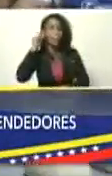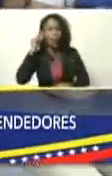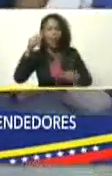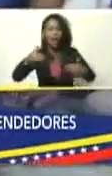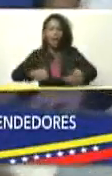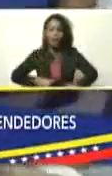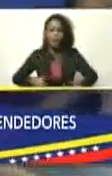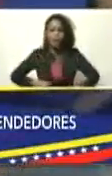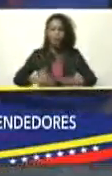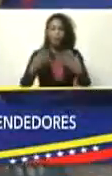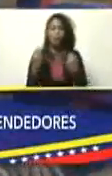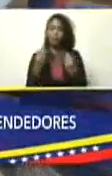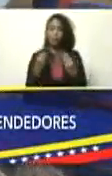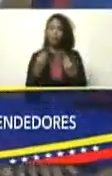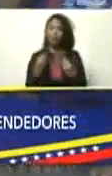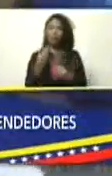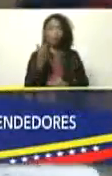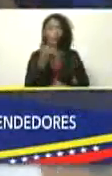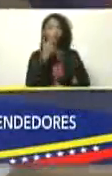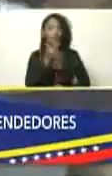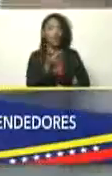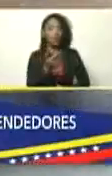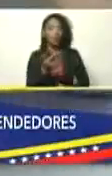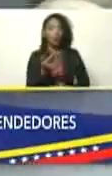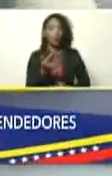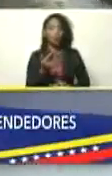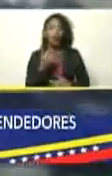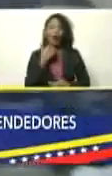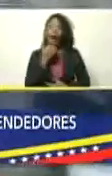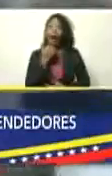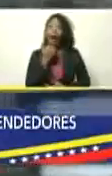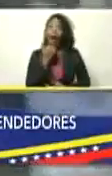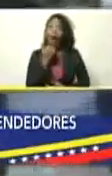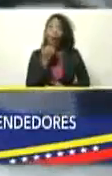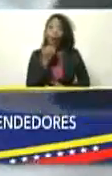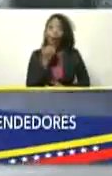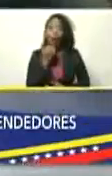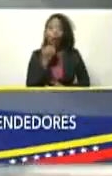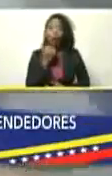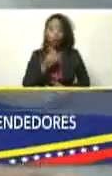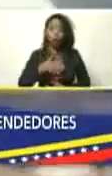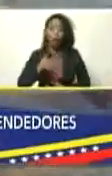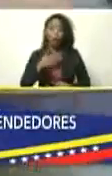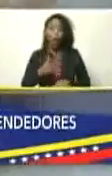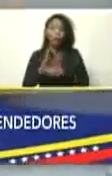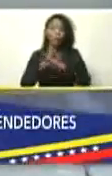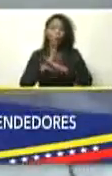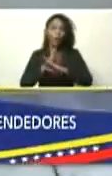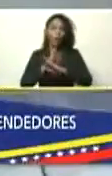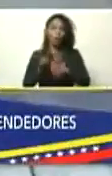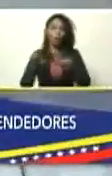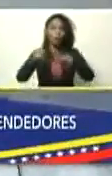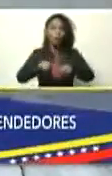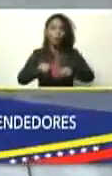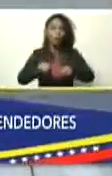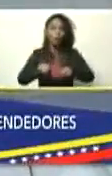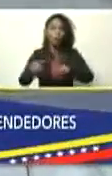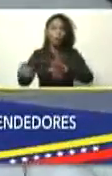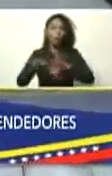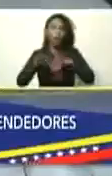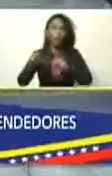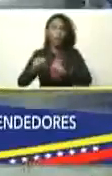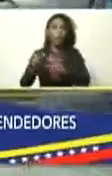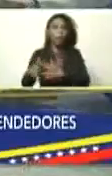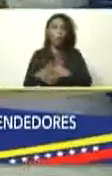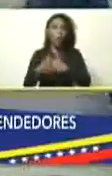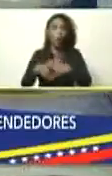bueno, usted lo ha dicho otras veces, de algo ha servido el bloqueo por el imperio americano. Hoy día uno habla con